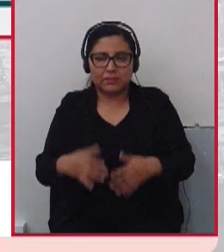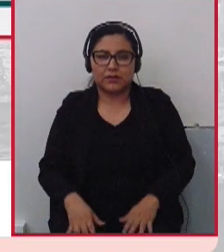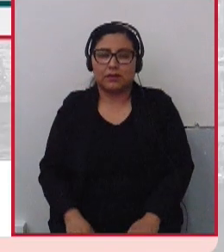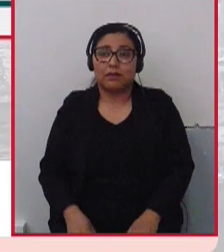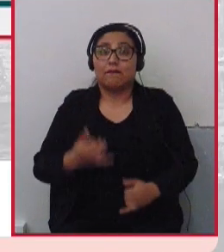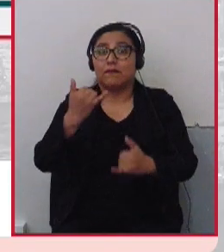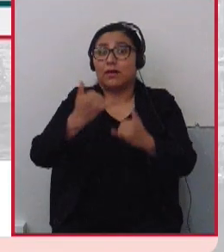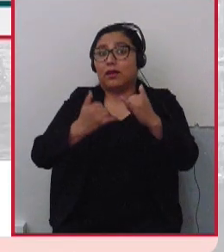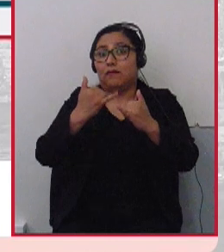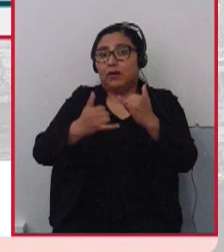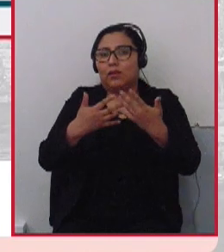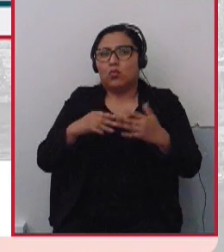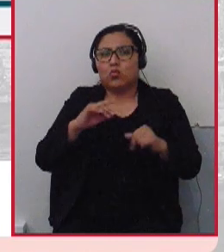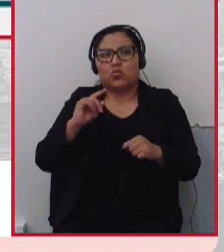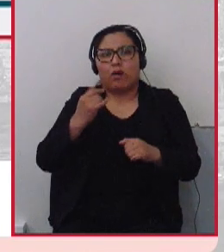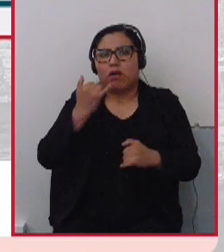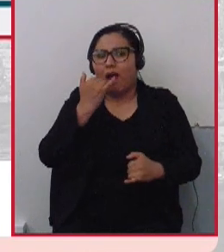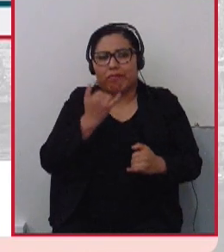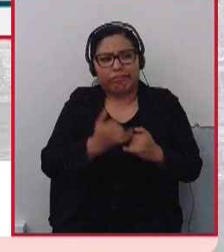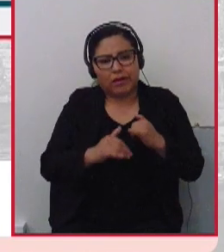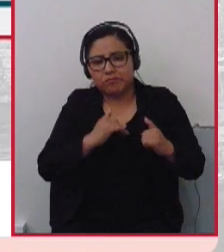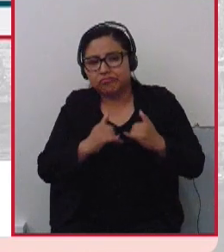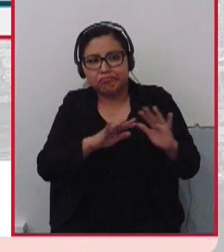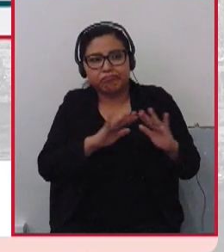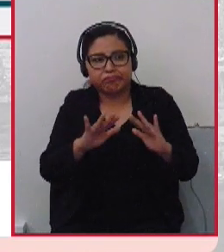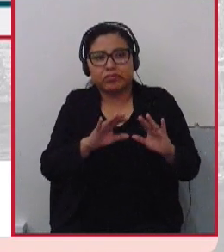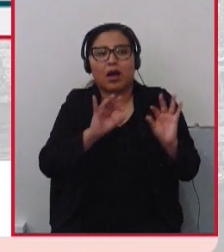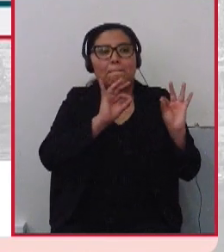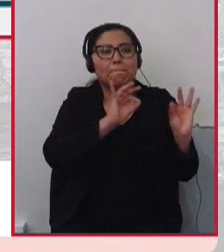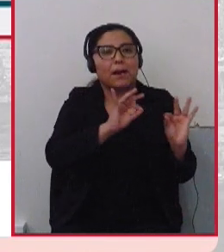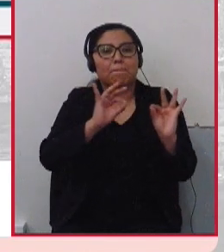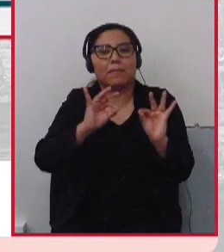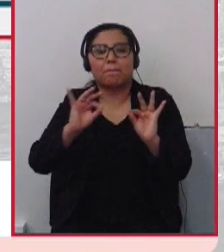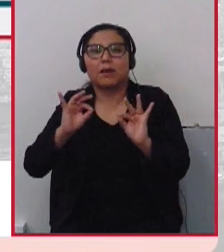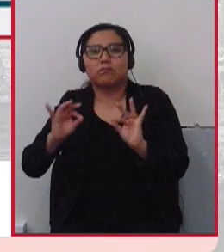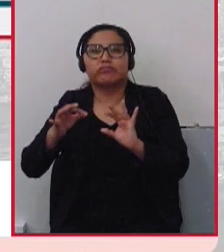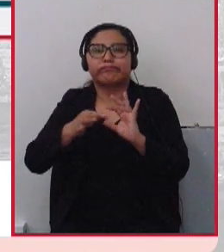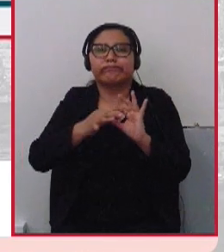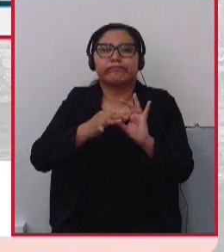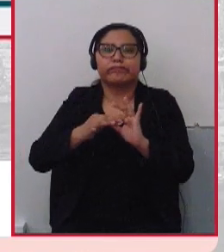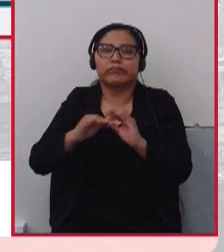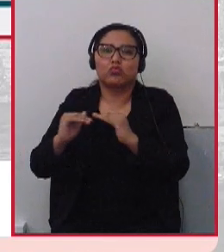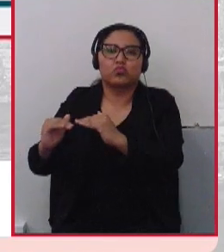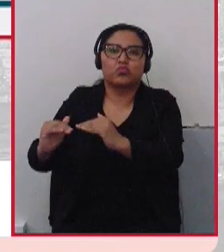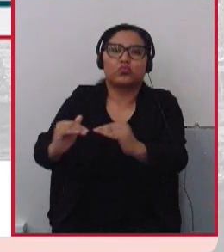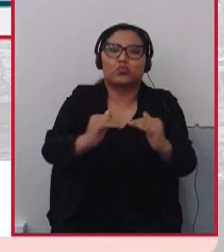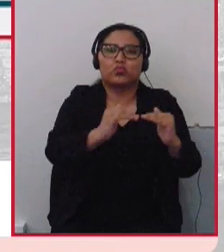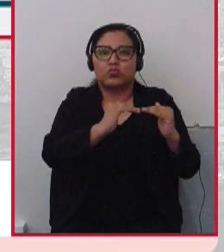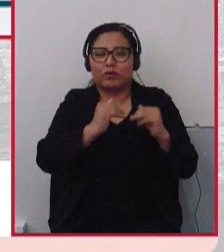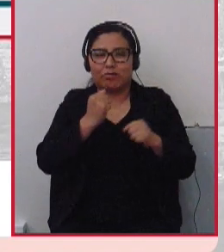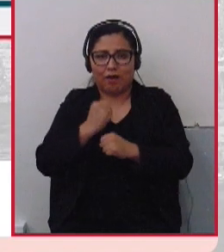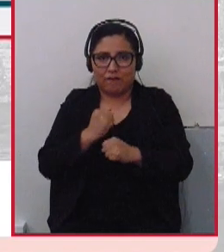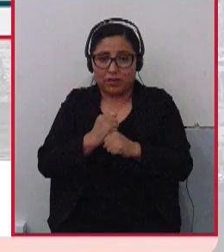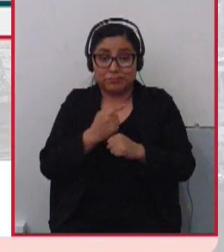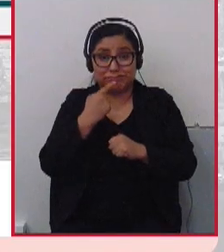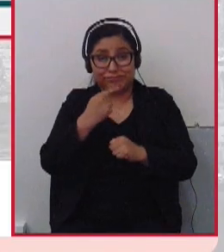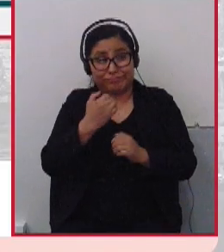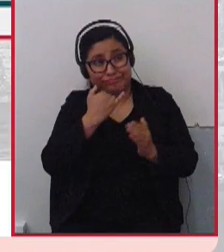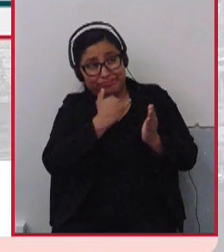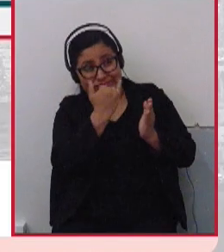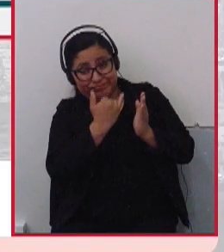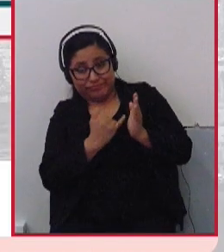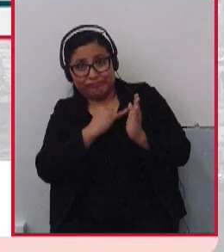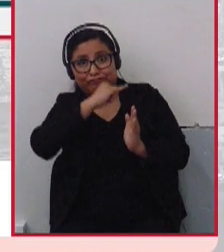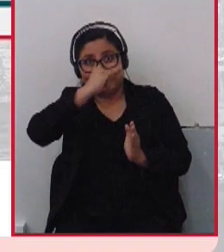Y finalmente, una vez estabilizada, buscar la optimización de los lazos, ¿no?, la sintonía. Y esta es una gráfica